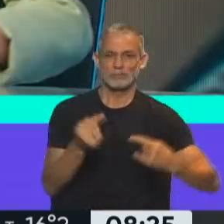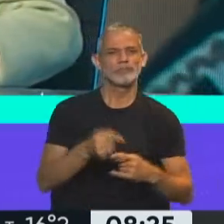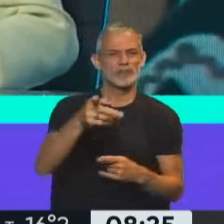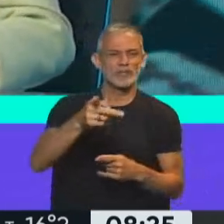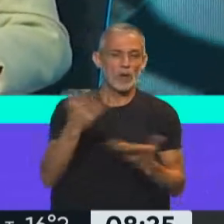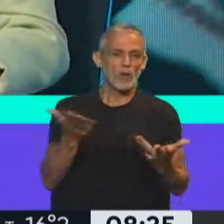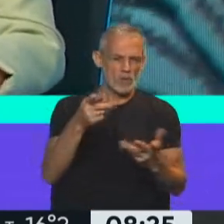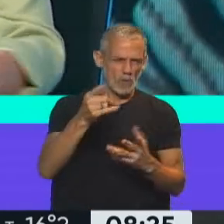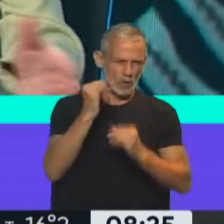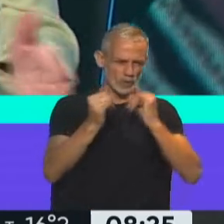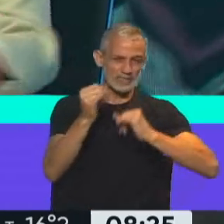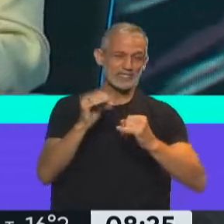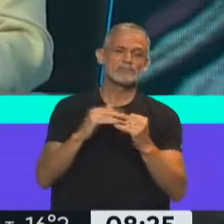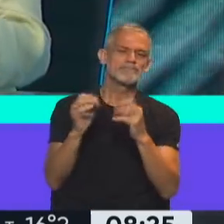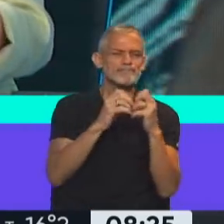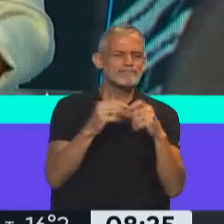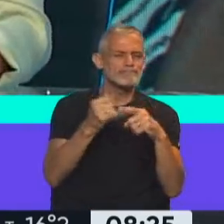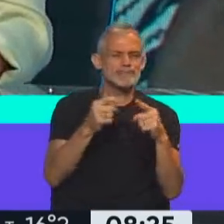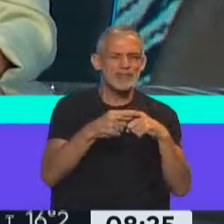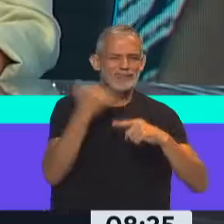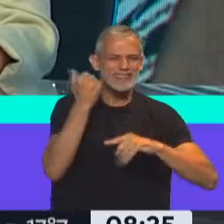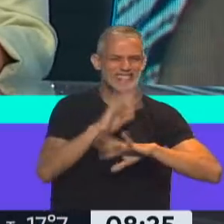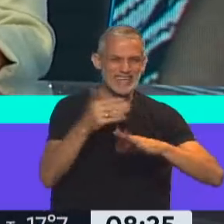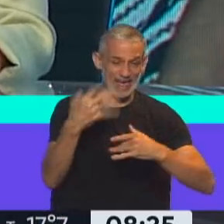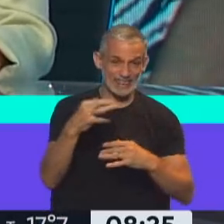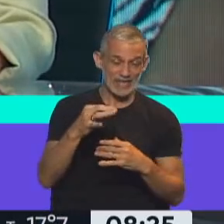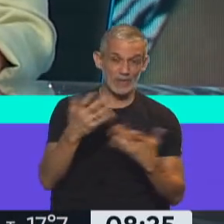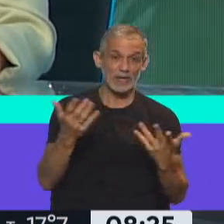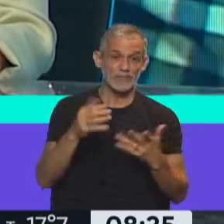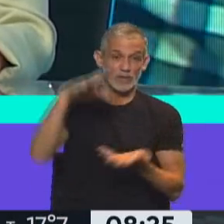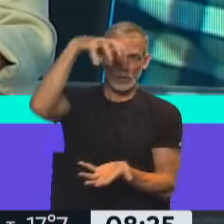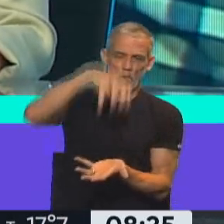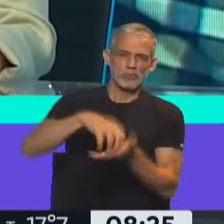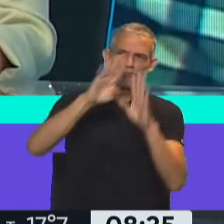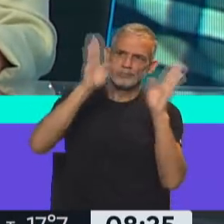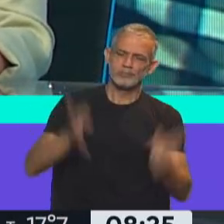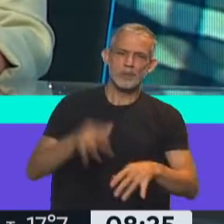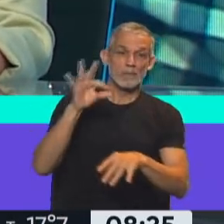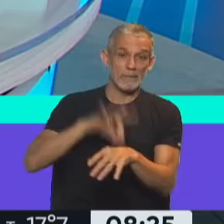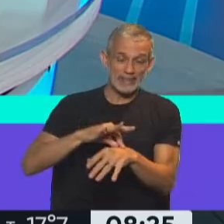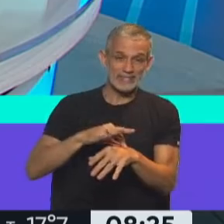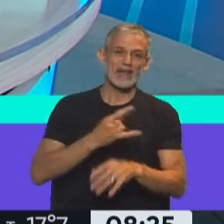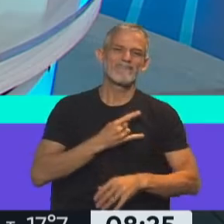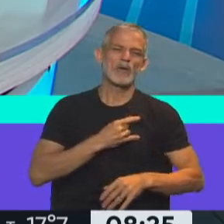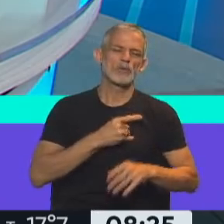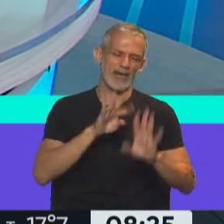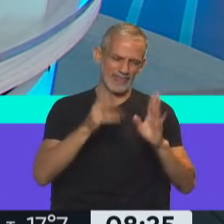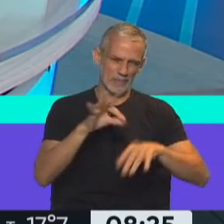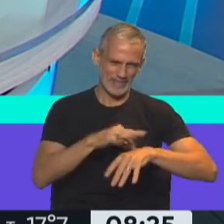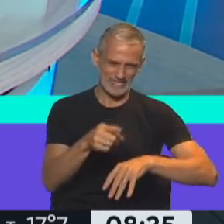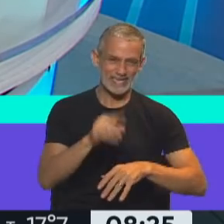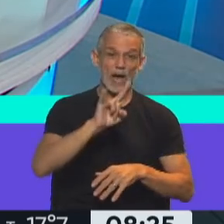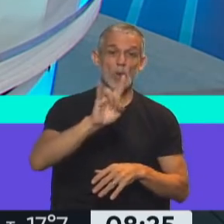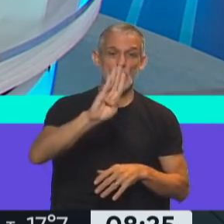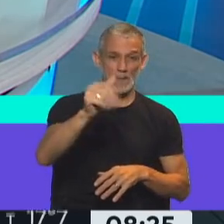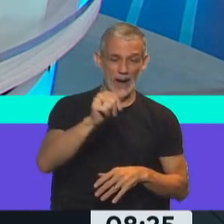señalaste en función de un debate que ya está vigente y que se viene. La Academia de Medicina fue la que ha pedido... La Facultad de Medicina. La Facultad de Medicina de la UBA,